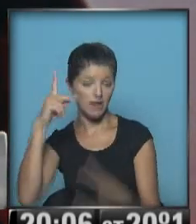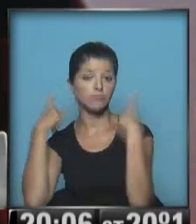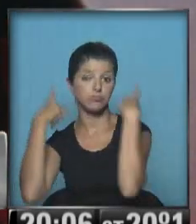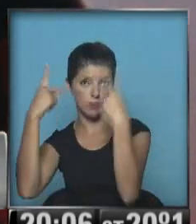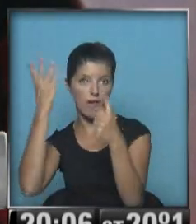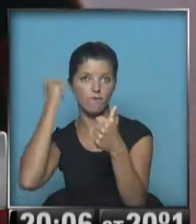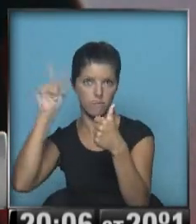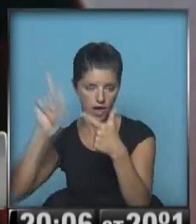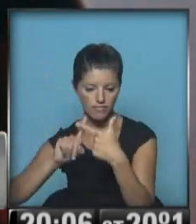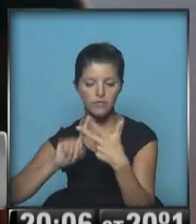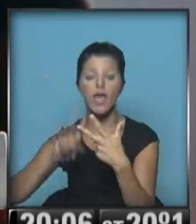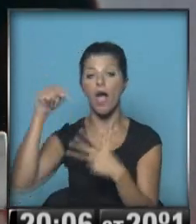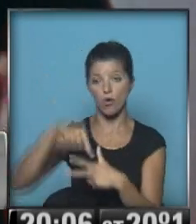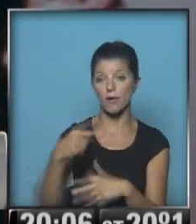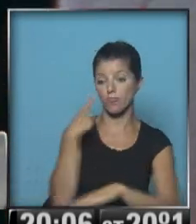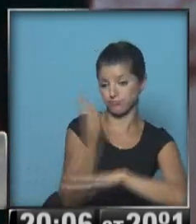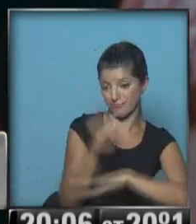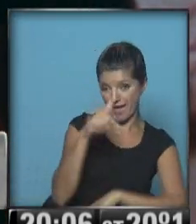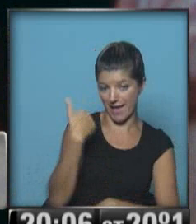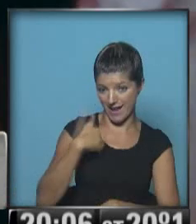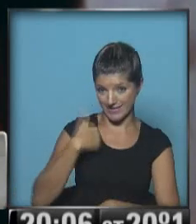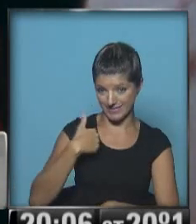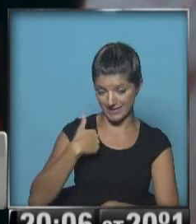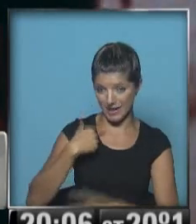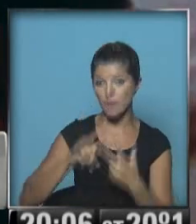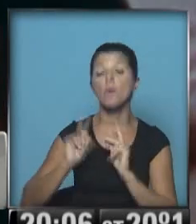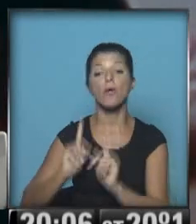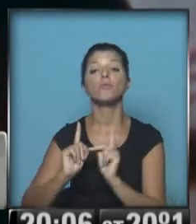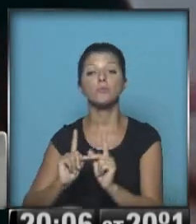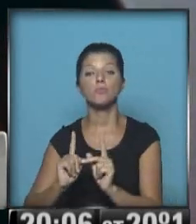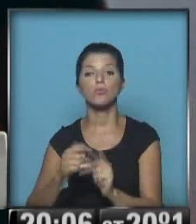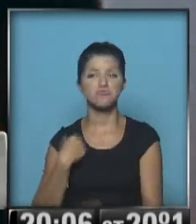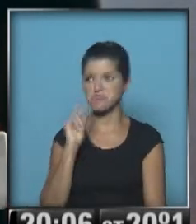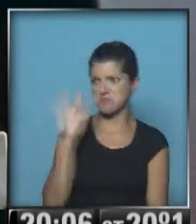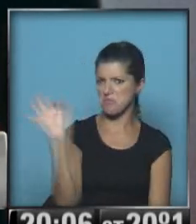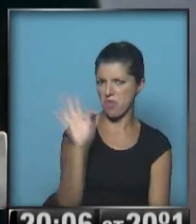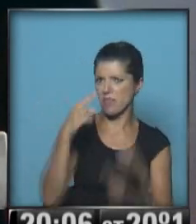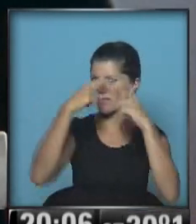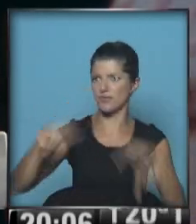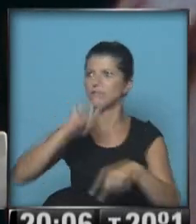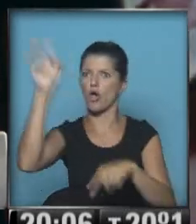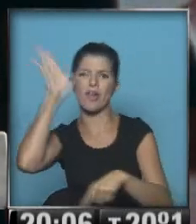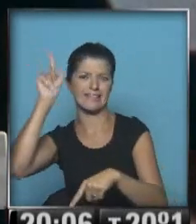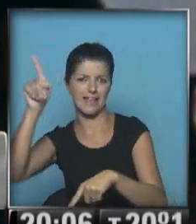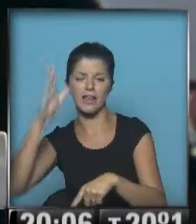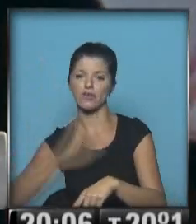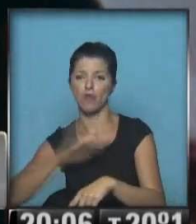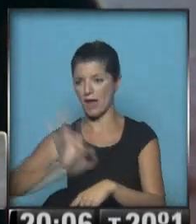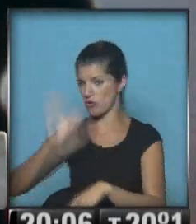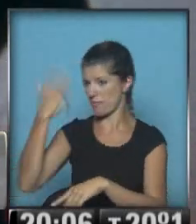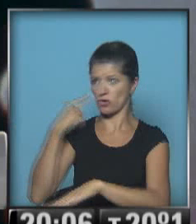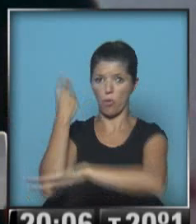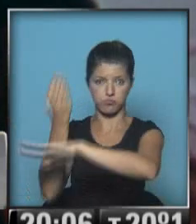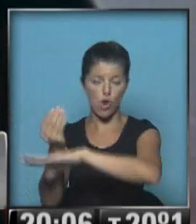Francia y ahora vivo en Argentina y en ese aspecto no veo ninguna diferencia con Italia donde viví el año pasado